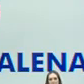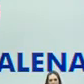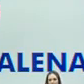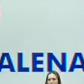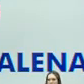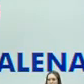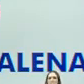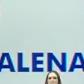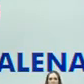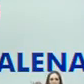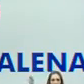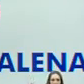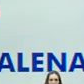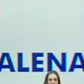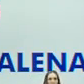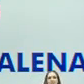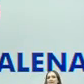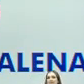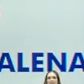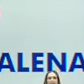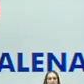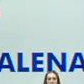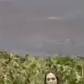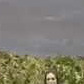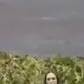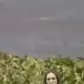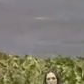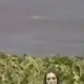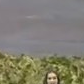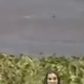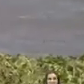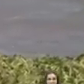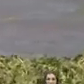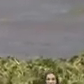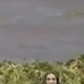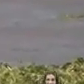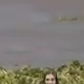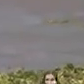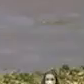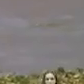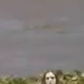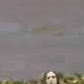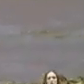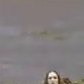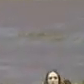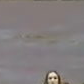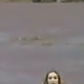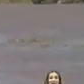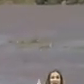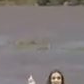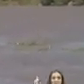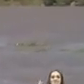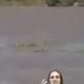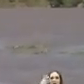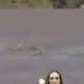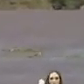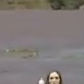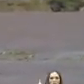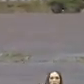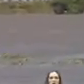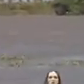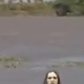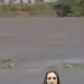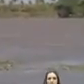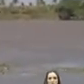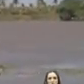las labores que venía realizando la draga Bartolomeu Díaz. Mientras tanto, la draga Bartolomeu Díaz, como podemos observar al fondo,